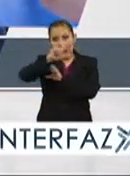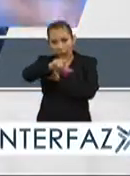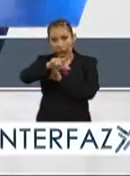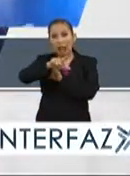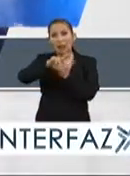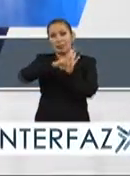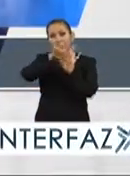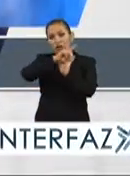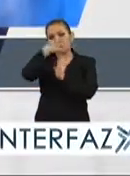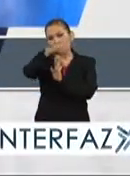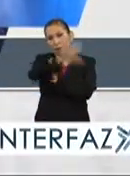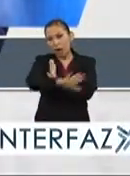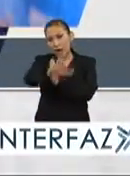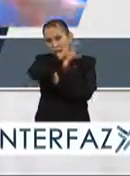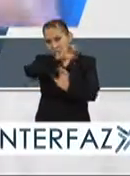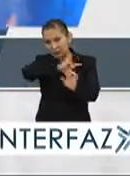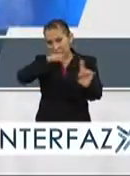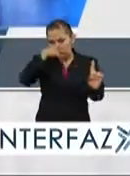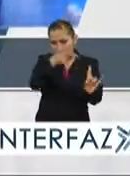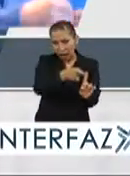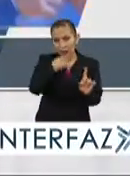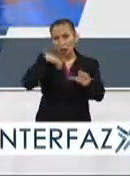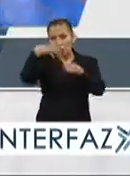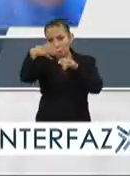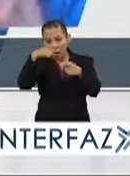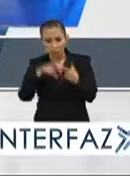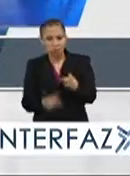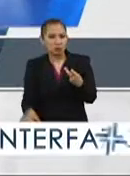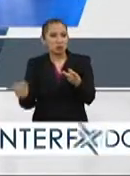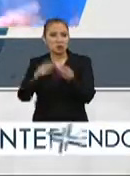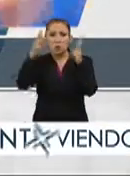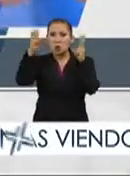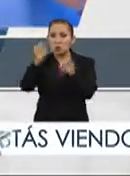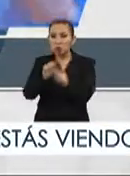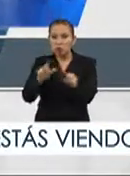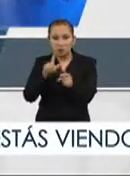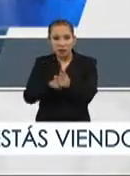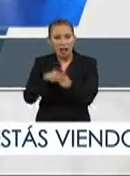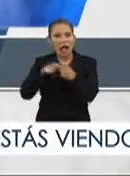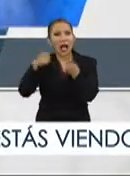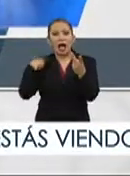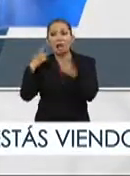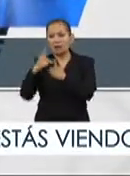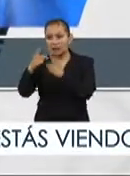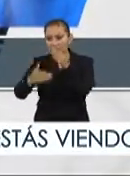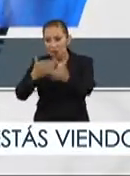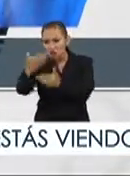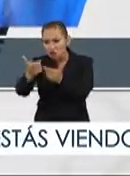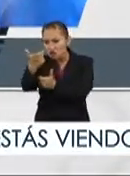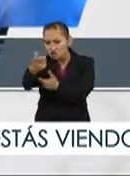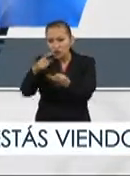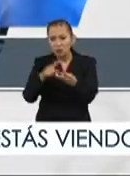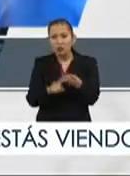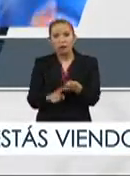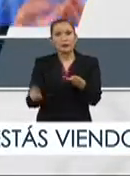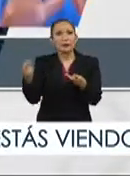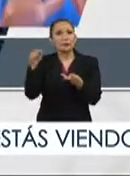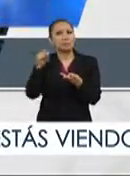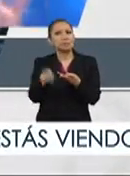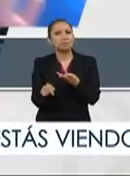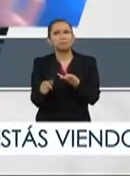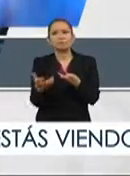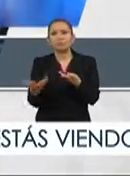¿no? Con sus áreas de especialización en comercio, en temas sociales, en temas de desarrollo económico, en